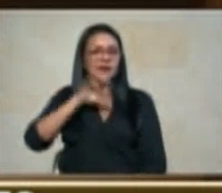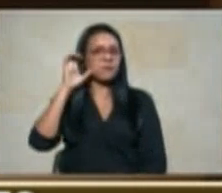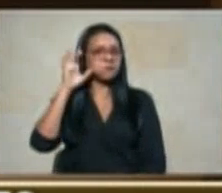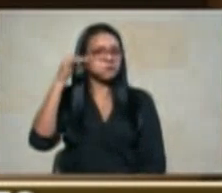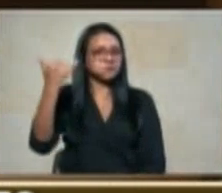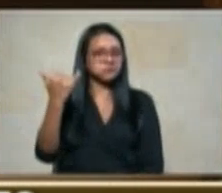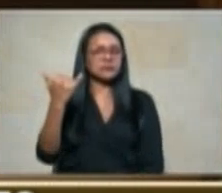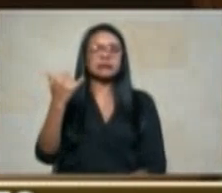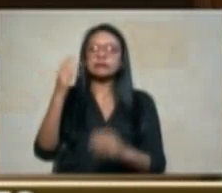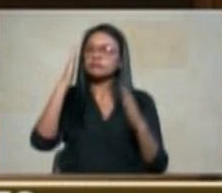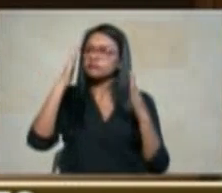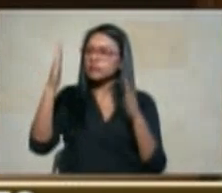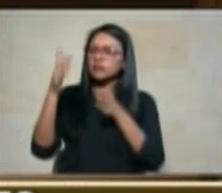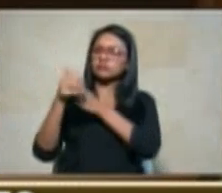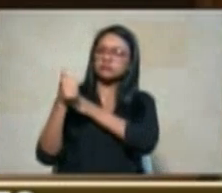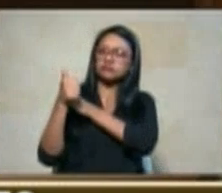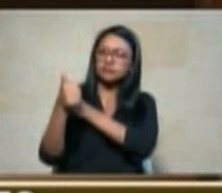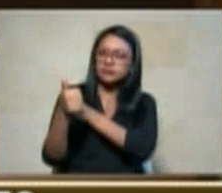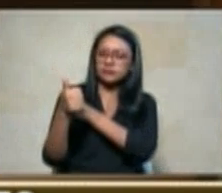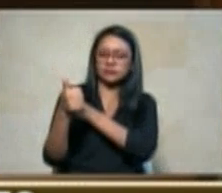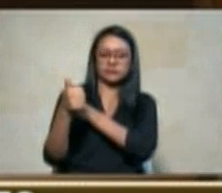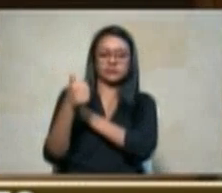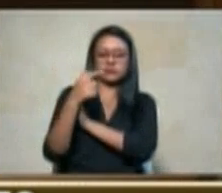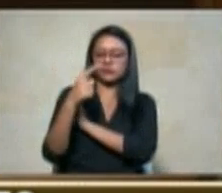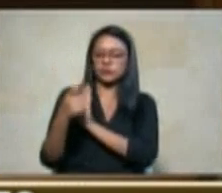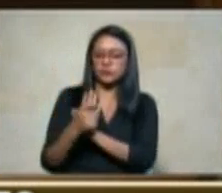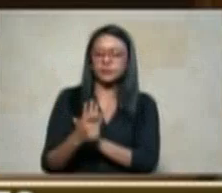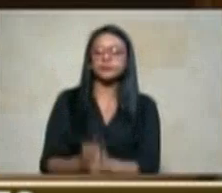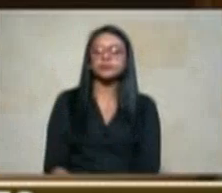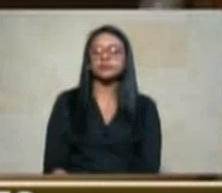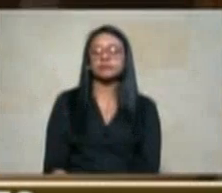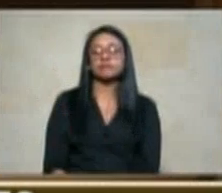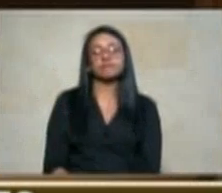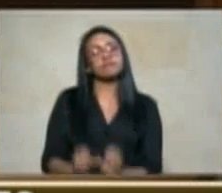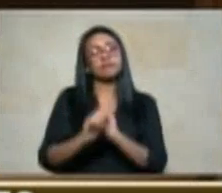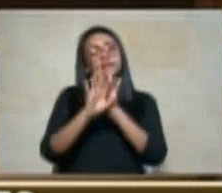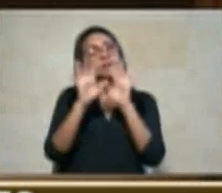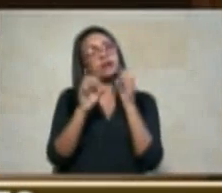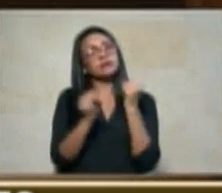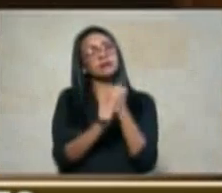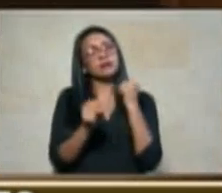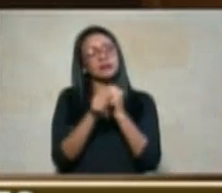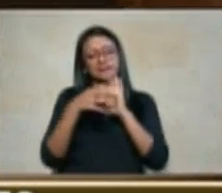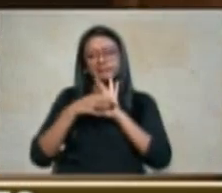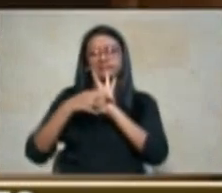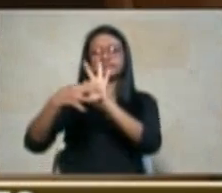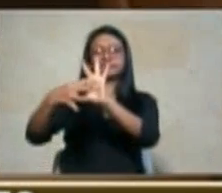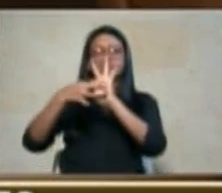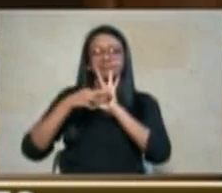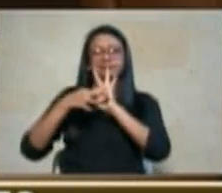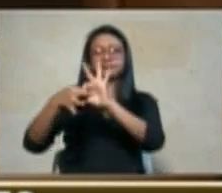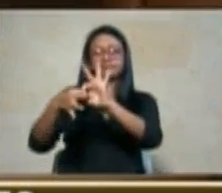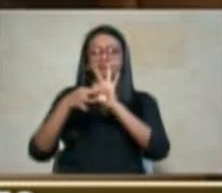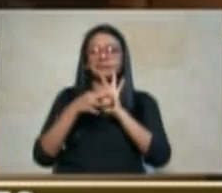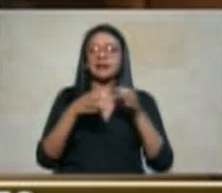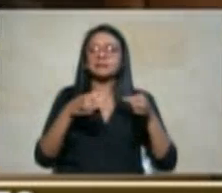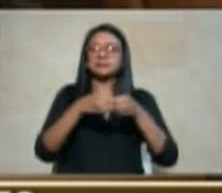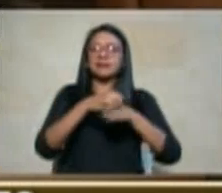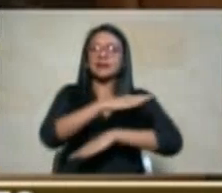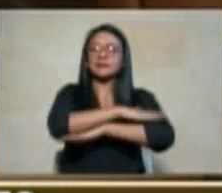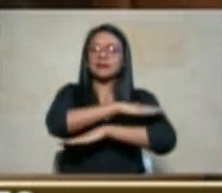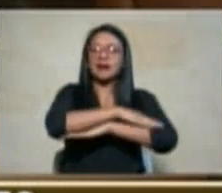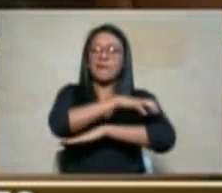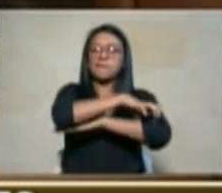porque allí se les da toda la orientación del caso. Por supuesto, hay un trabajo mancomunado con los consulados, donde